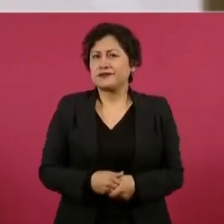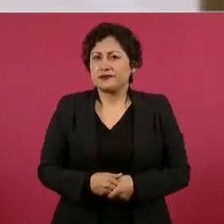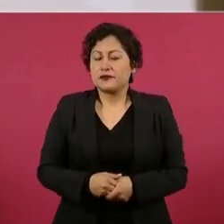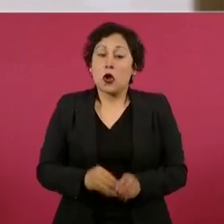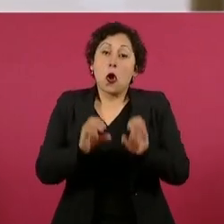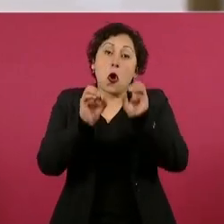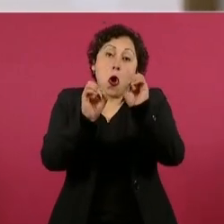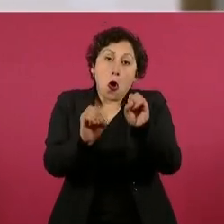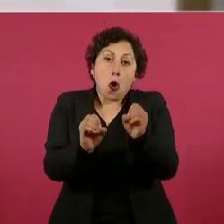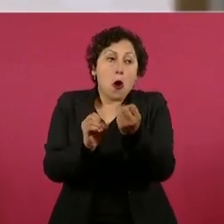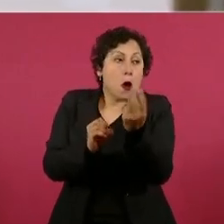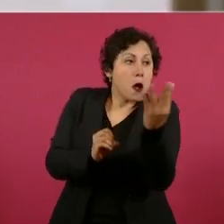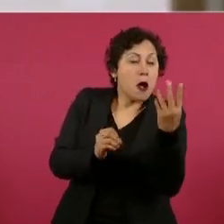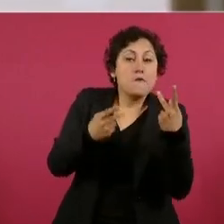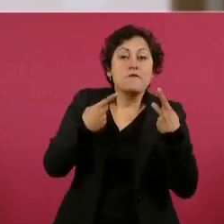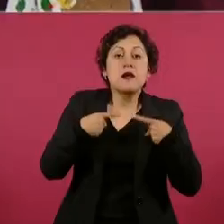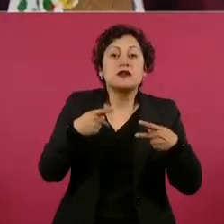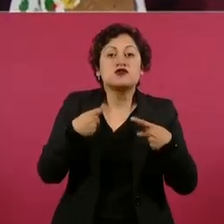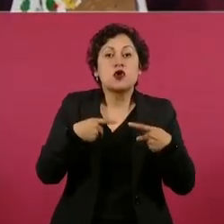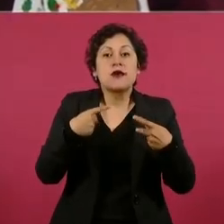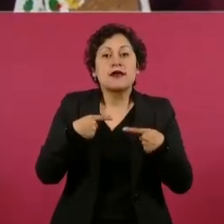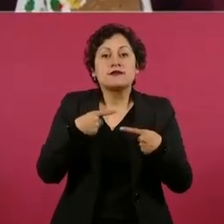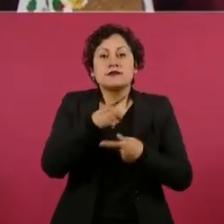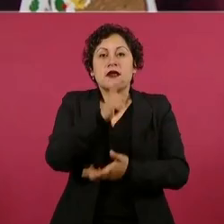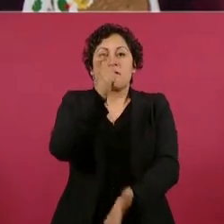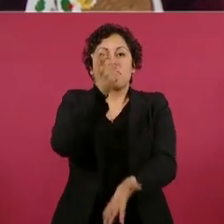AMLO narco